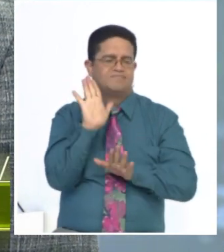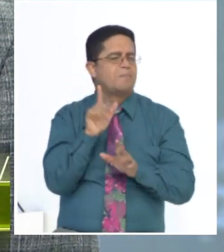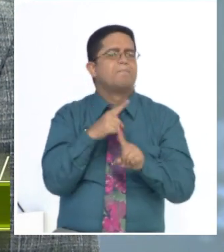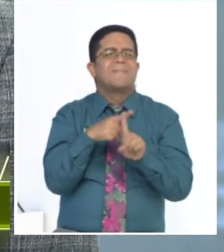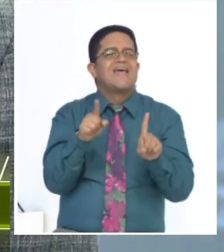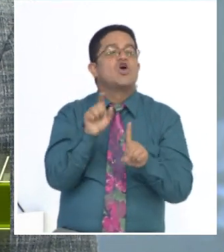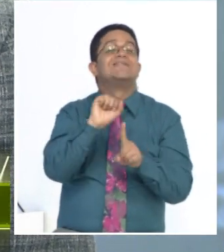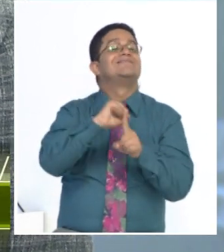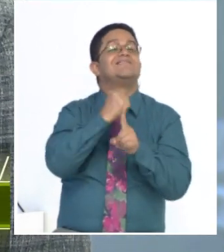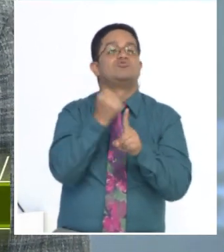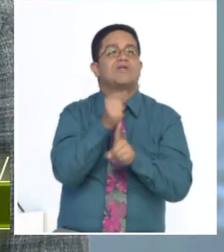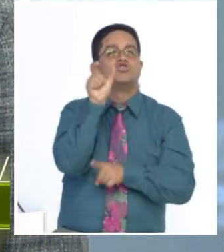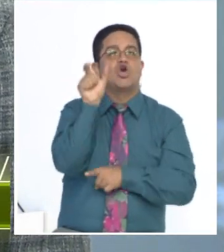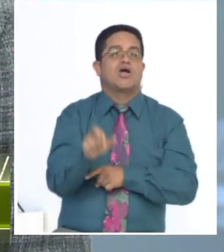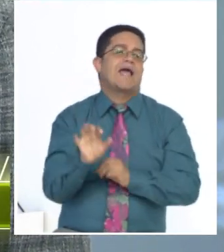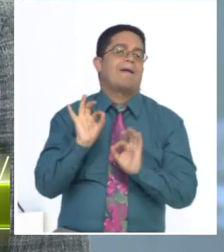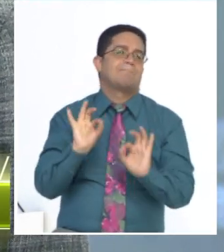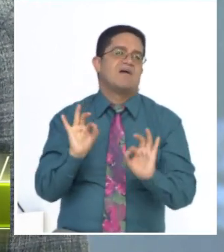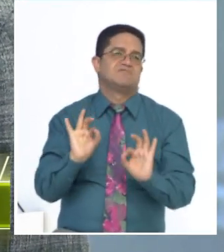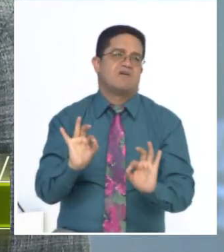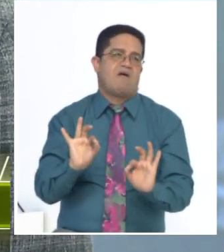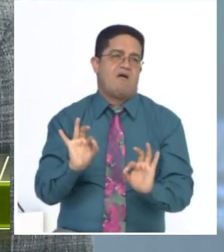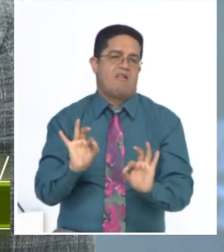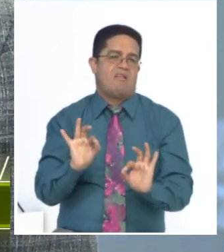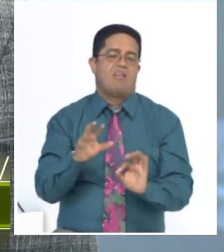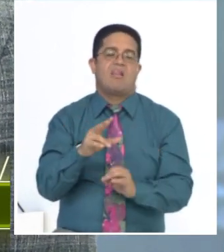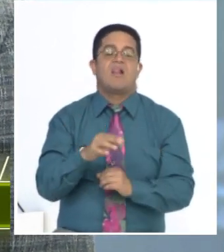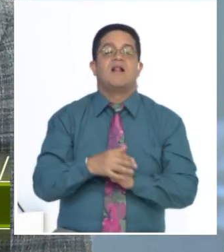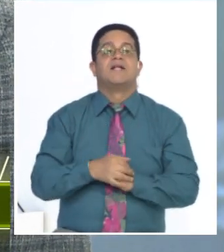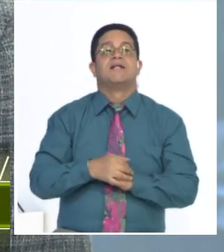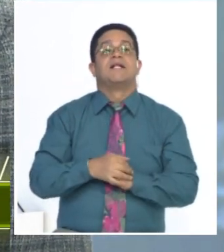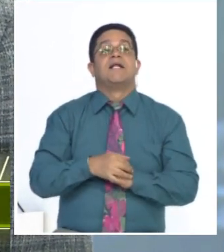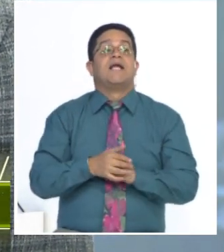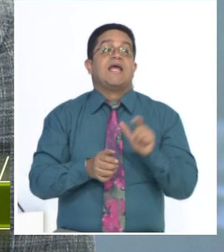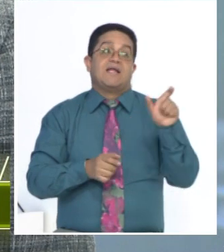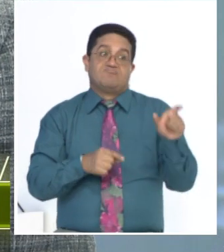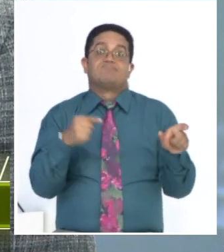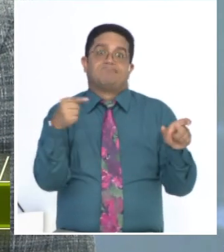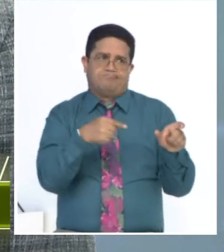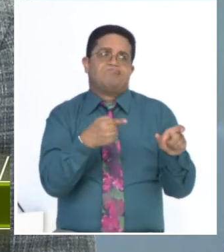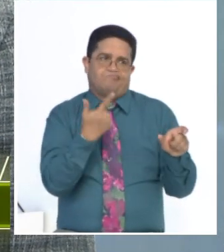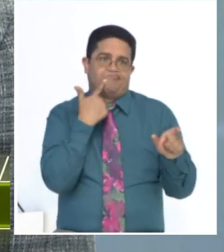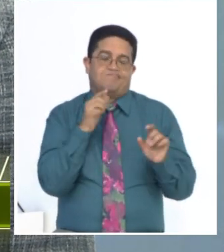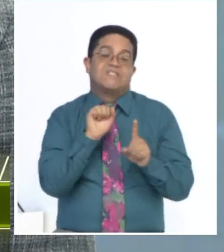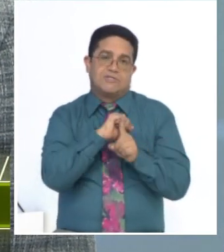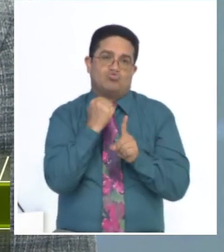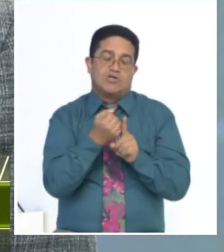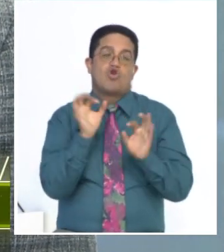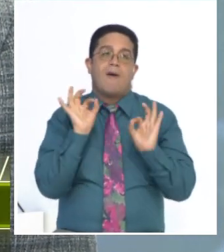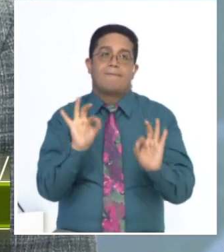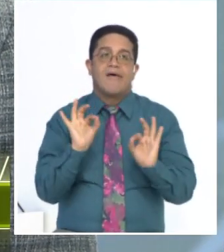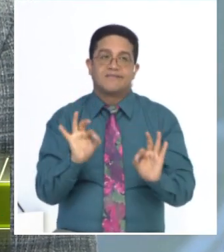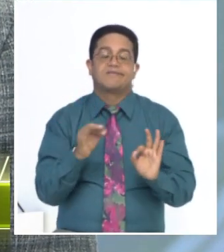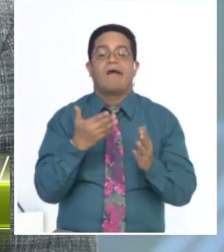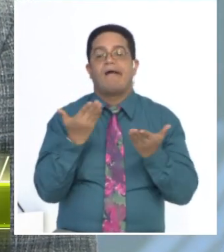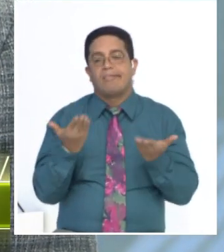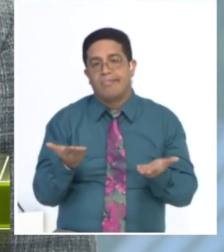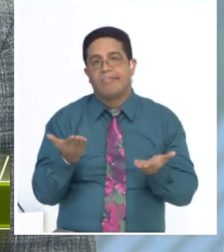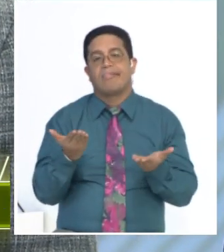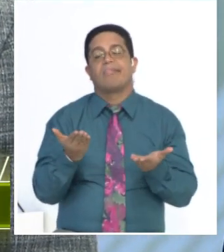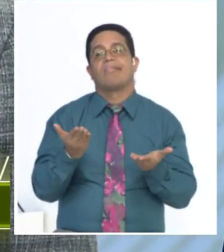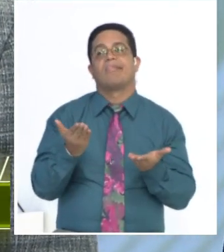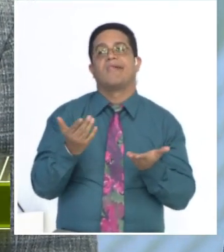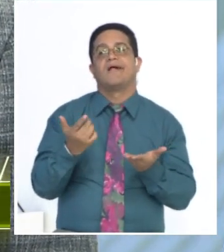los pacientes de neurocirugía no van a anestesia general, y en este caso pues era uno de ellos, ¿ok? En los cuales mediante